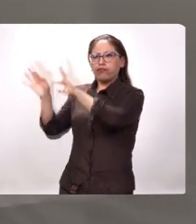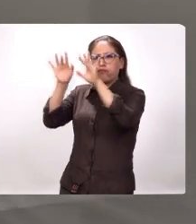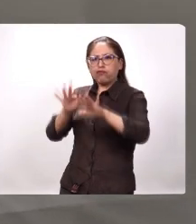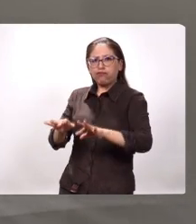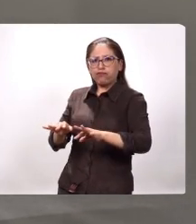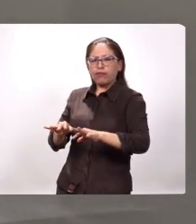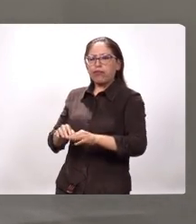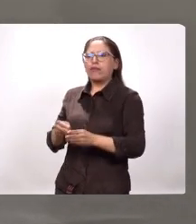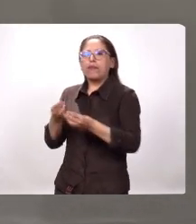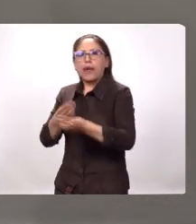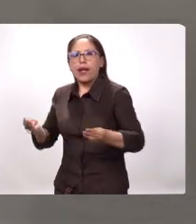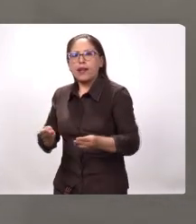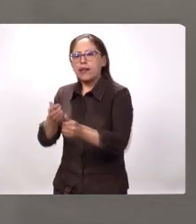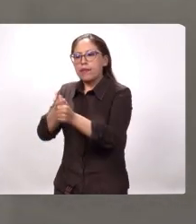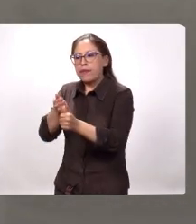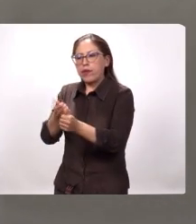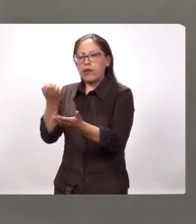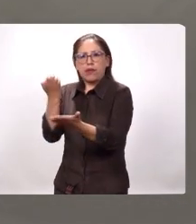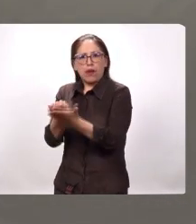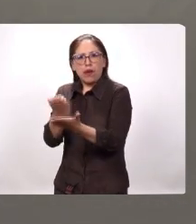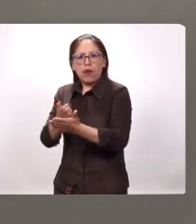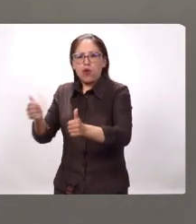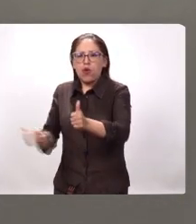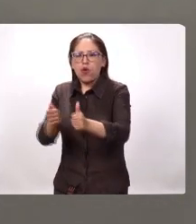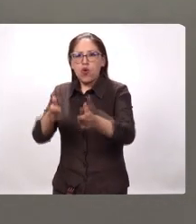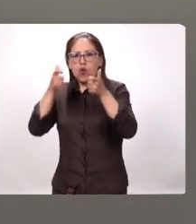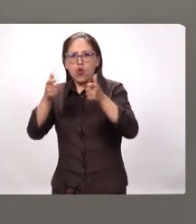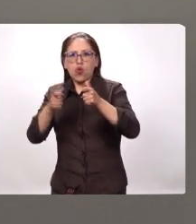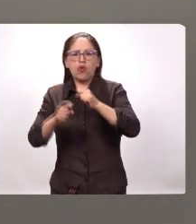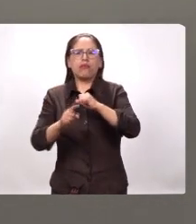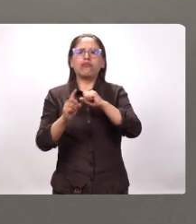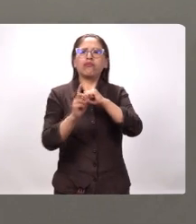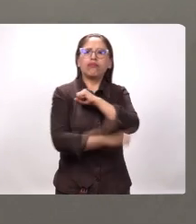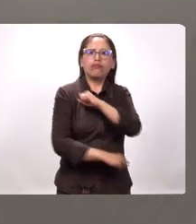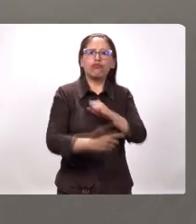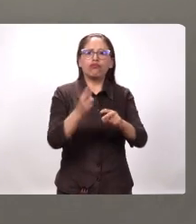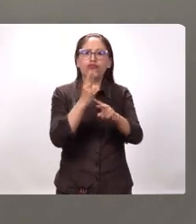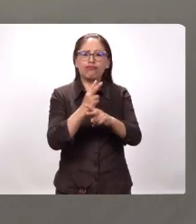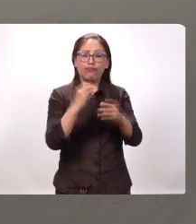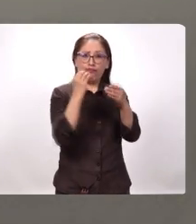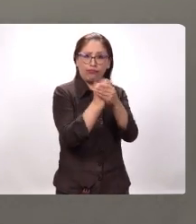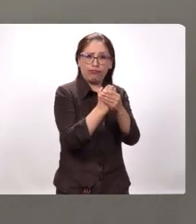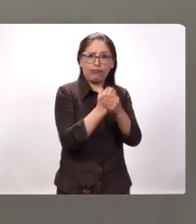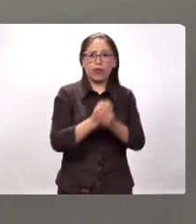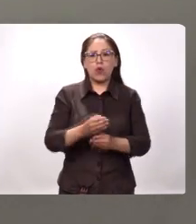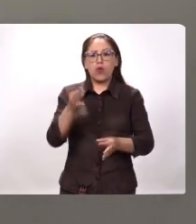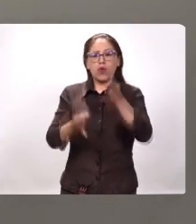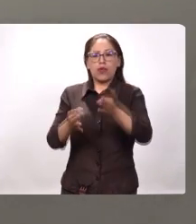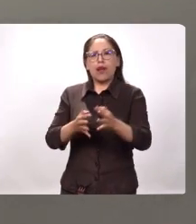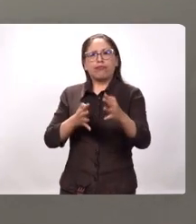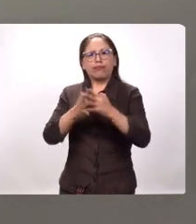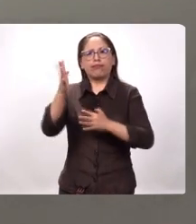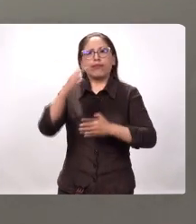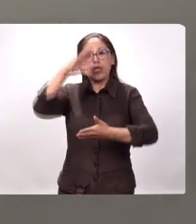modernizar, equipar, gestionar financiamiento, fiscalizar, sancionar, cuidar tu patrimonio y 10, una justicia transparente para nuestros